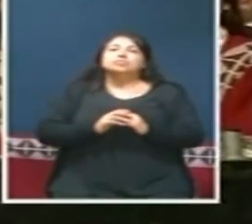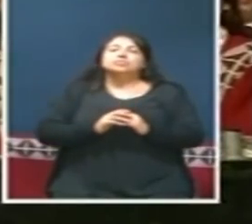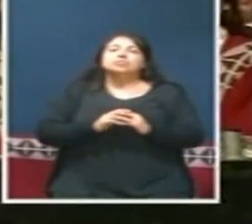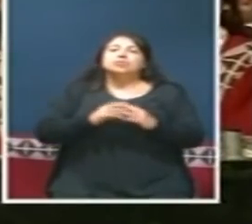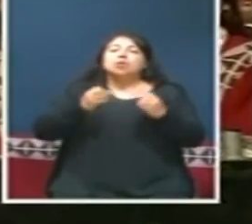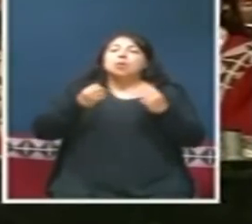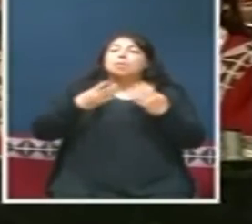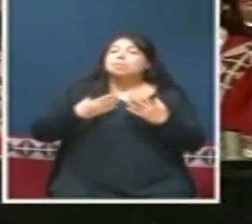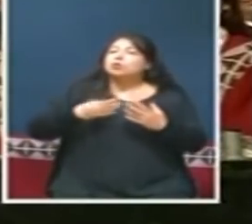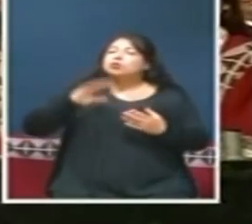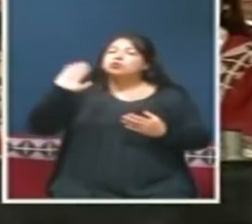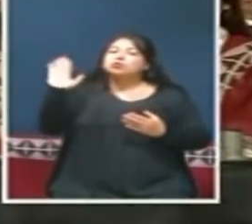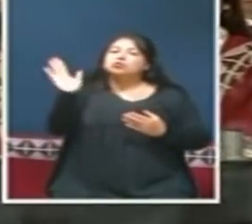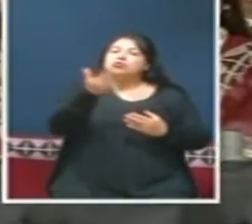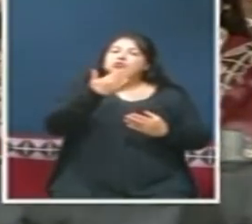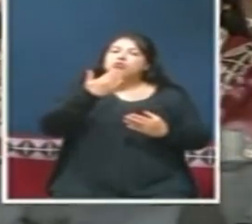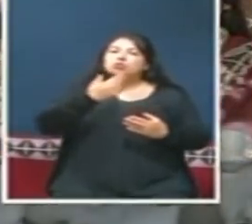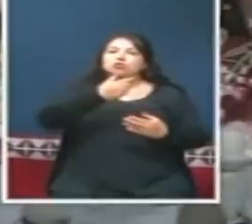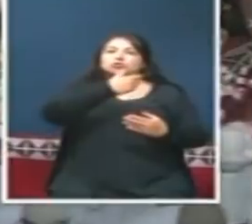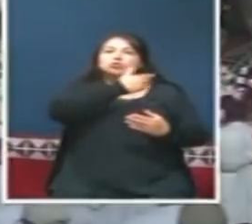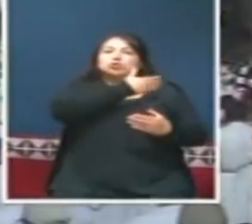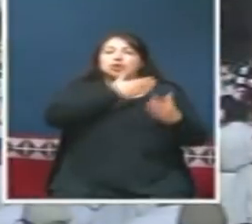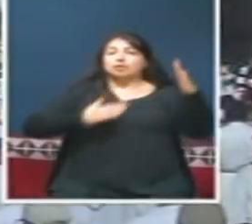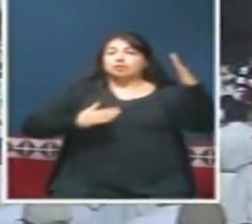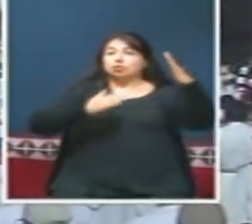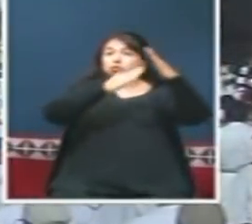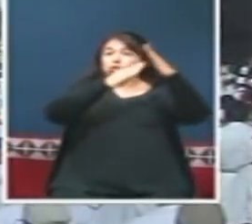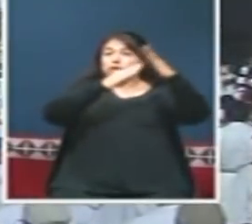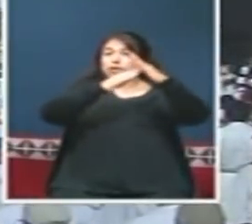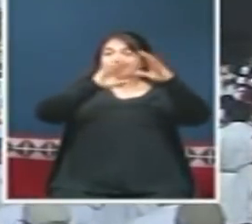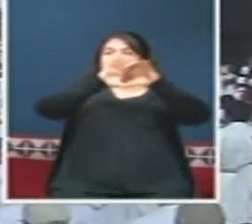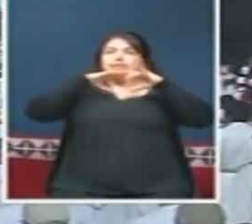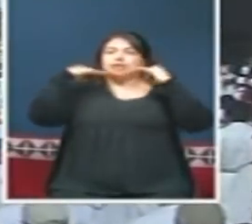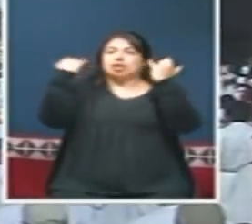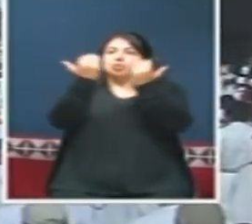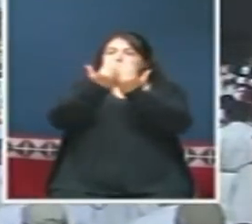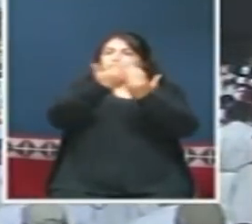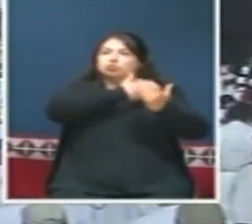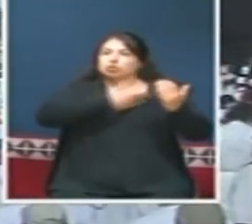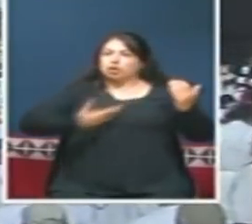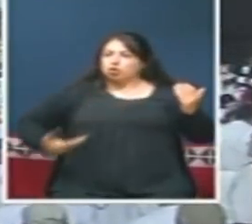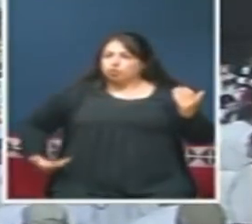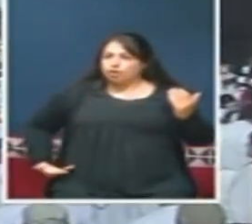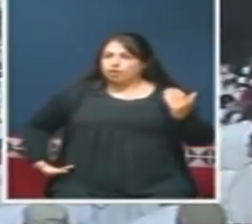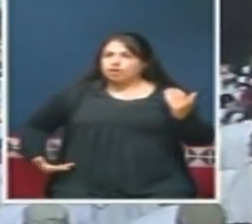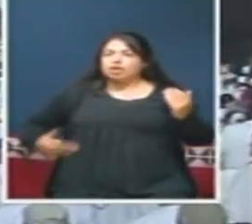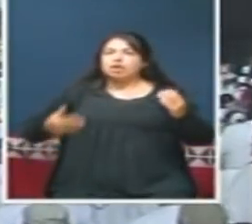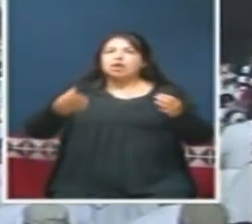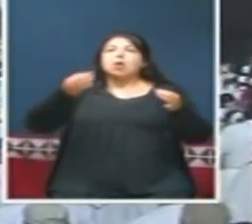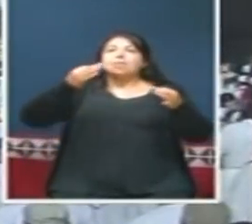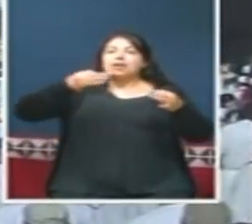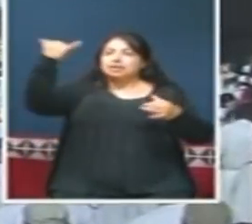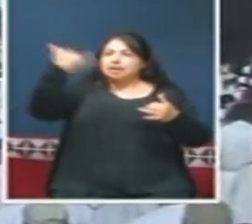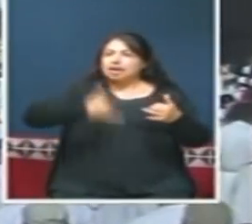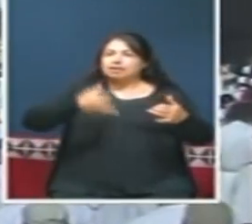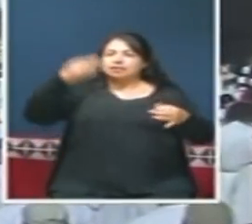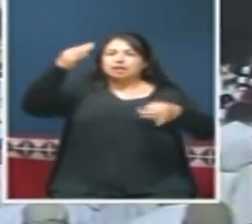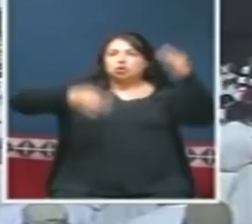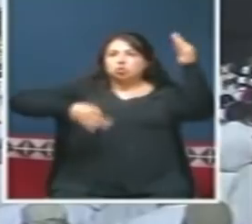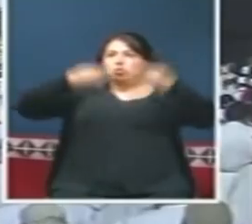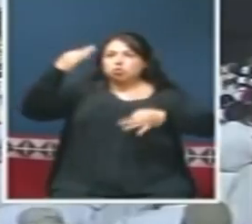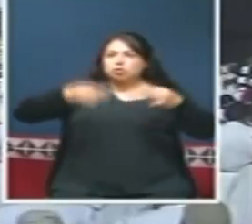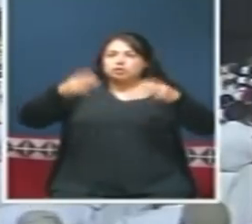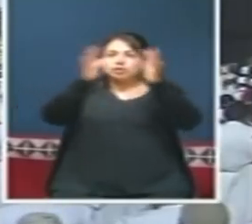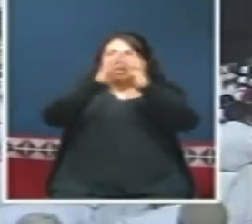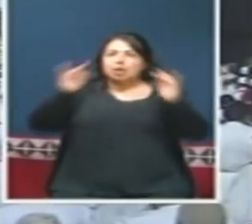Por todos los que gobiernan las naciones, para que procuren siempre el bienestar, la justicia y la paz de